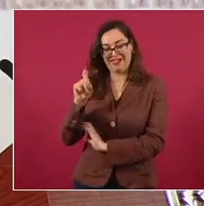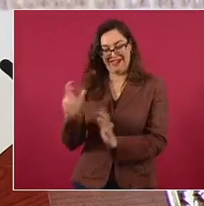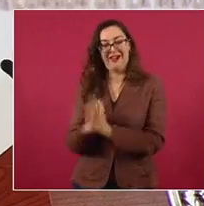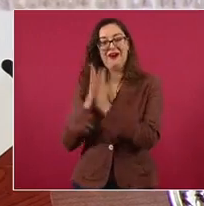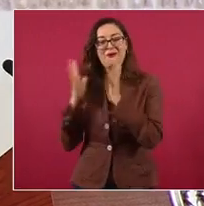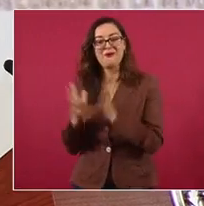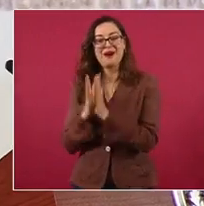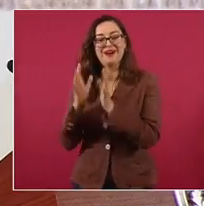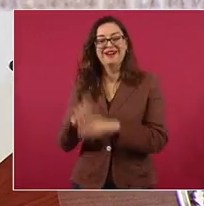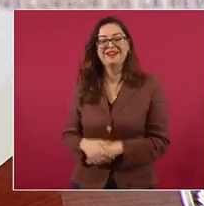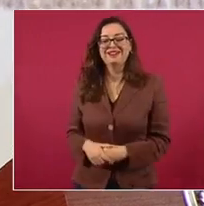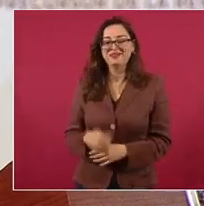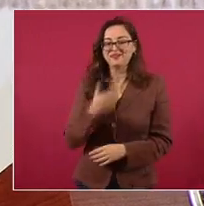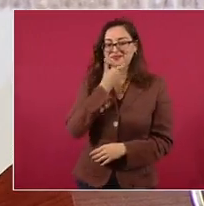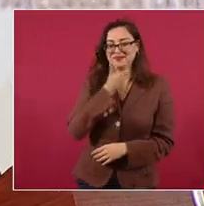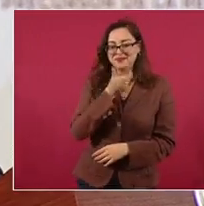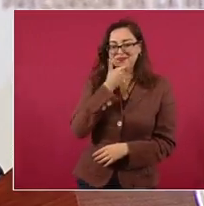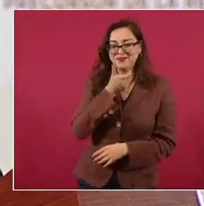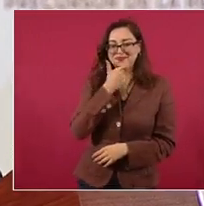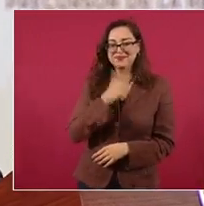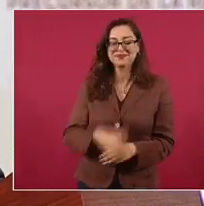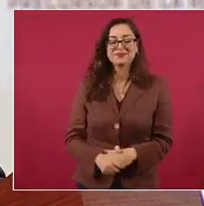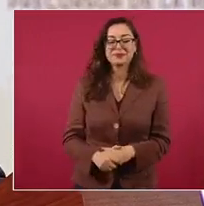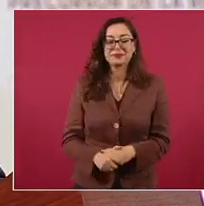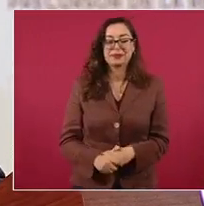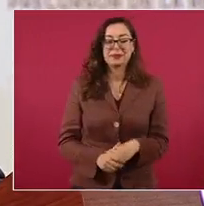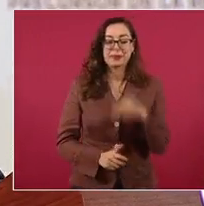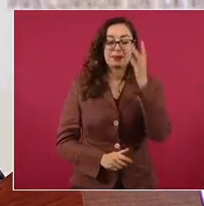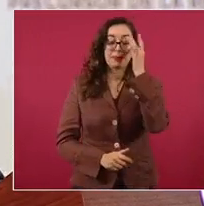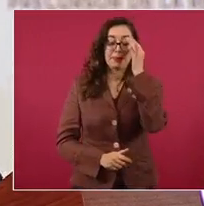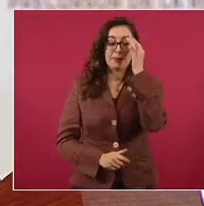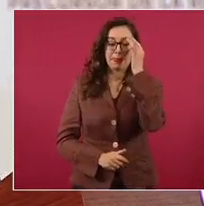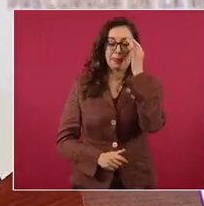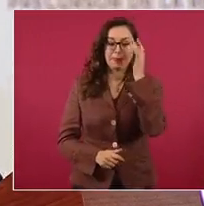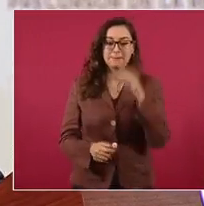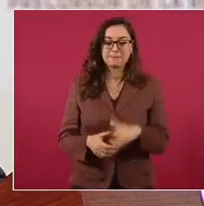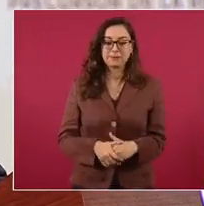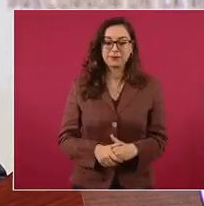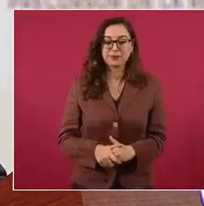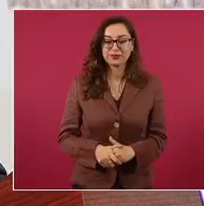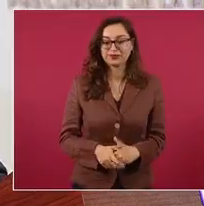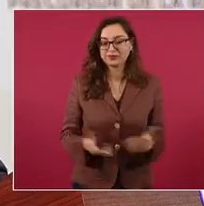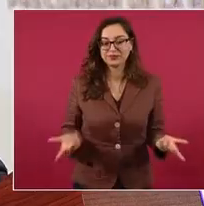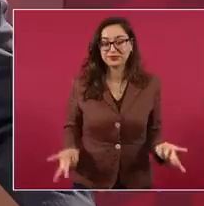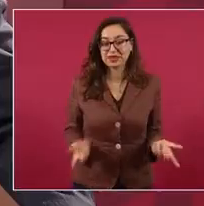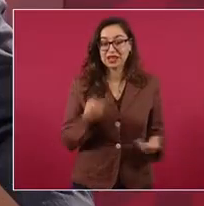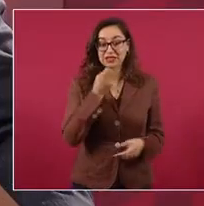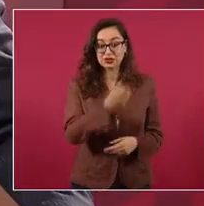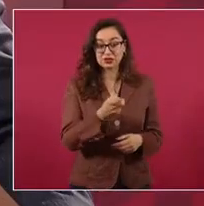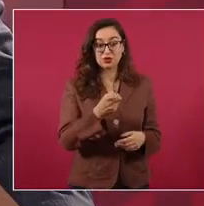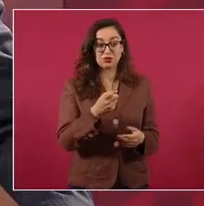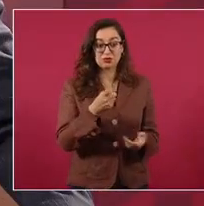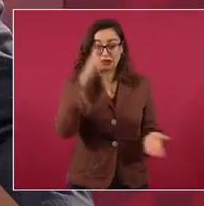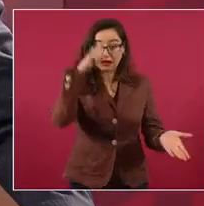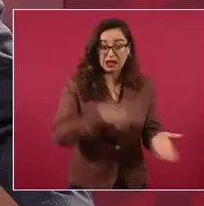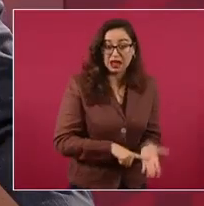Entonces, no hay que estar creyendo esas cosas.